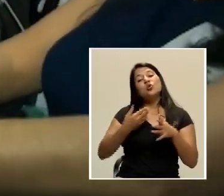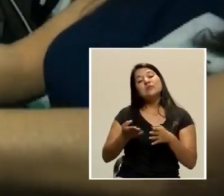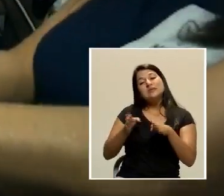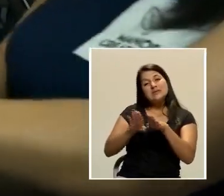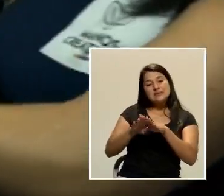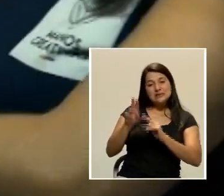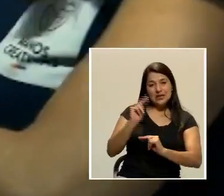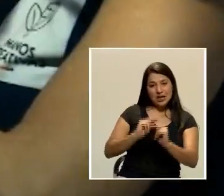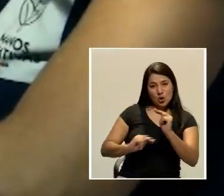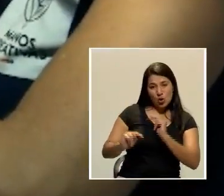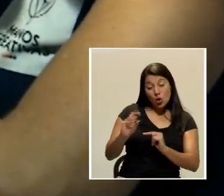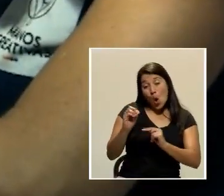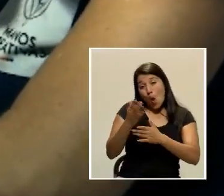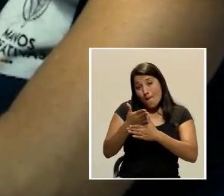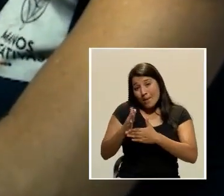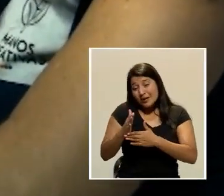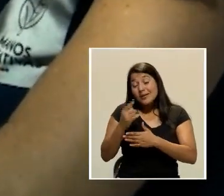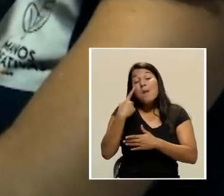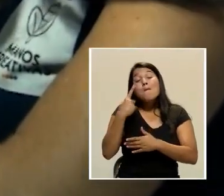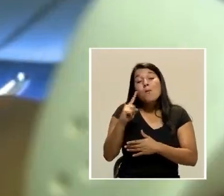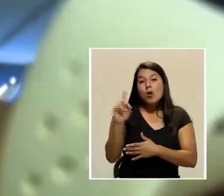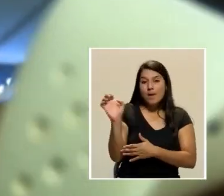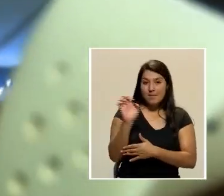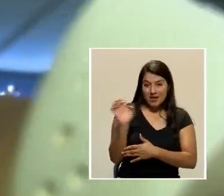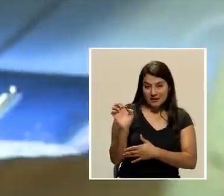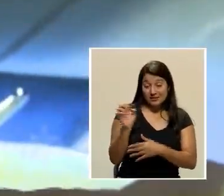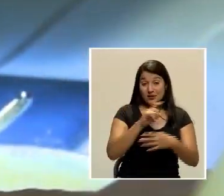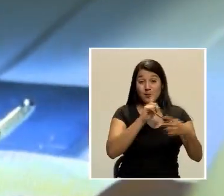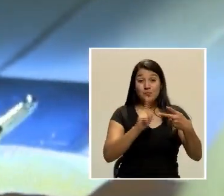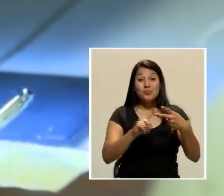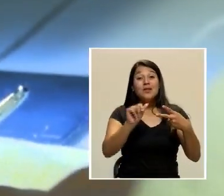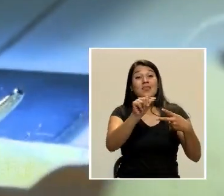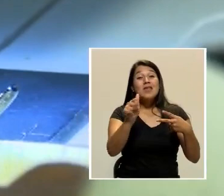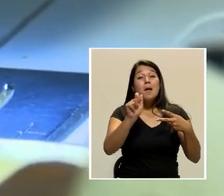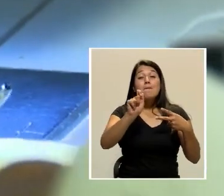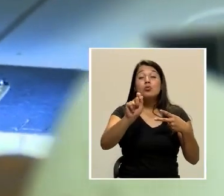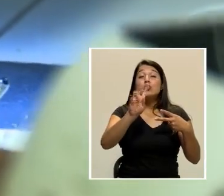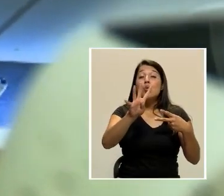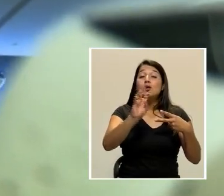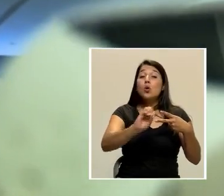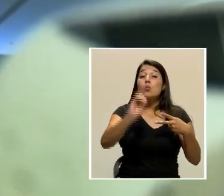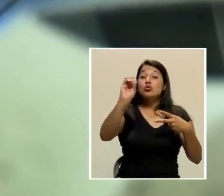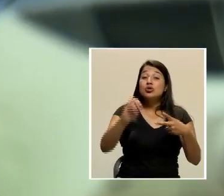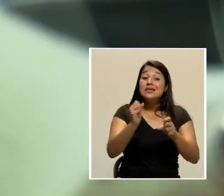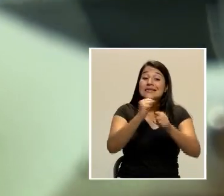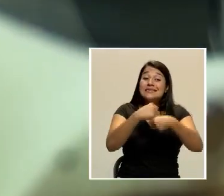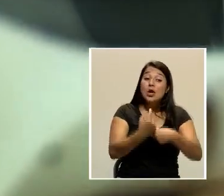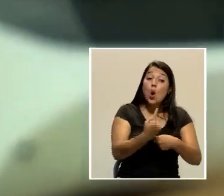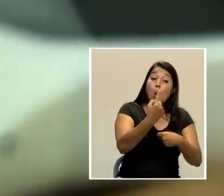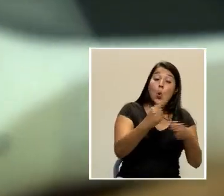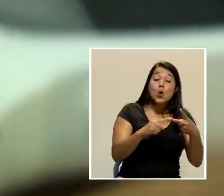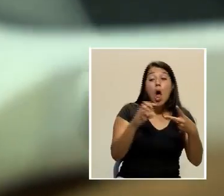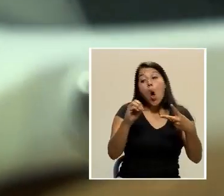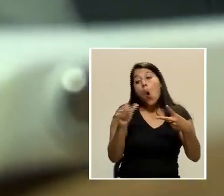se estima una repercusión del 38,5%. Del total de personas ocupadas con actividades propias,